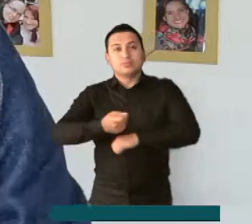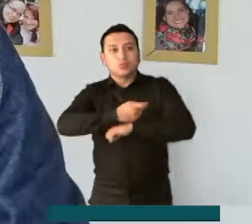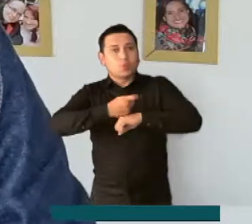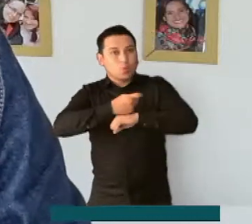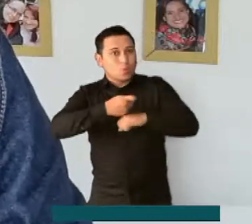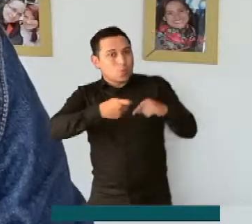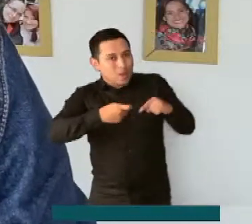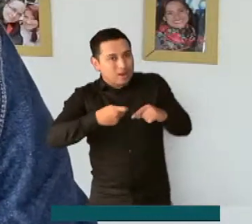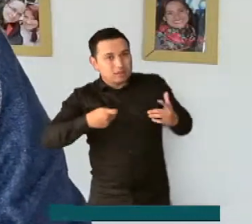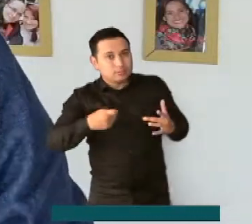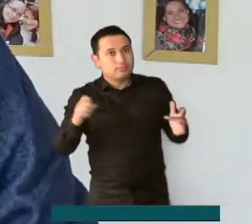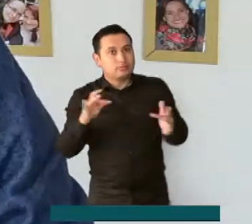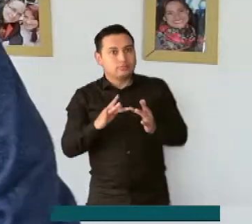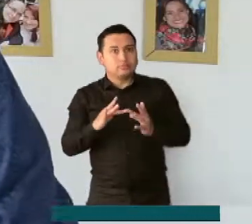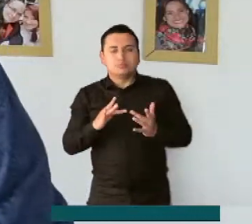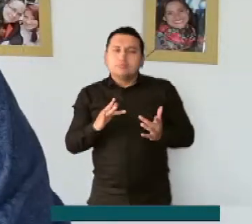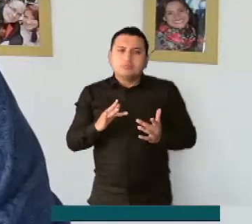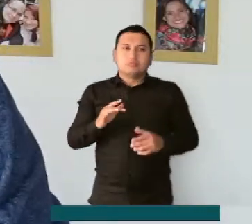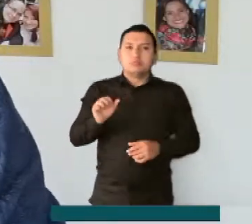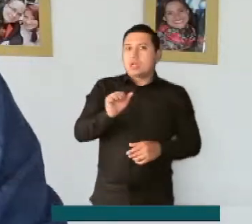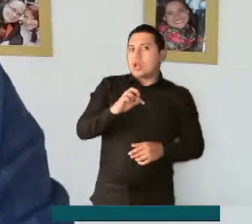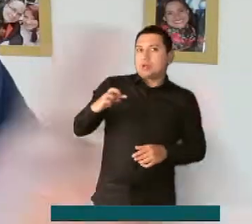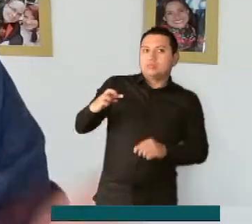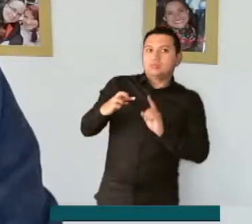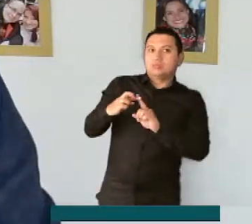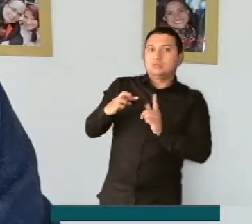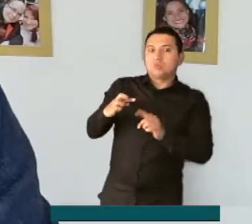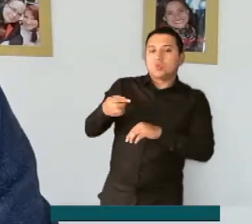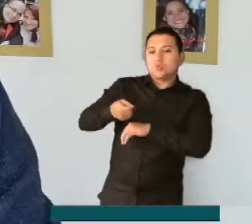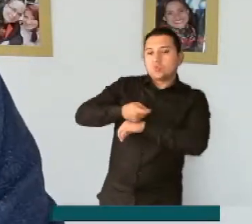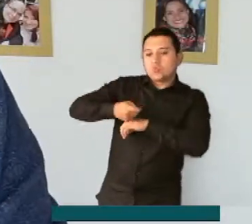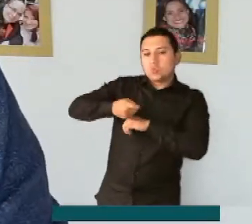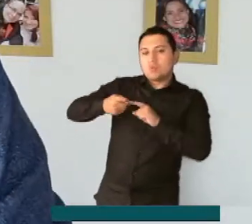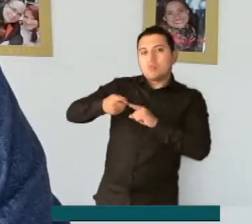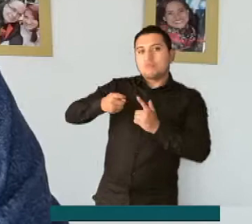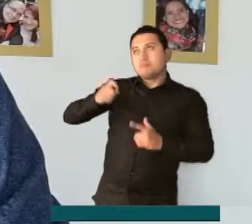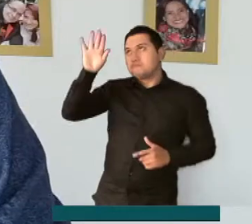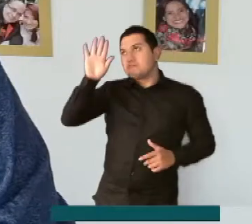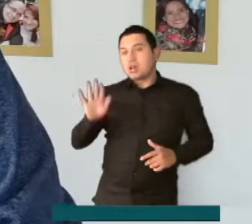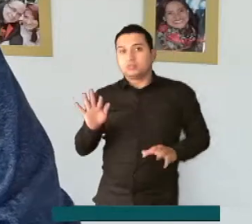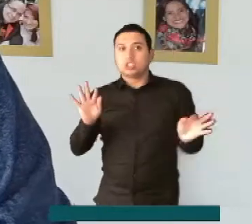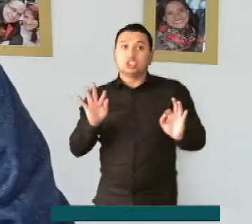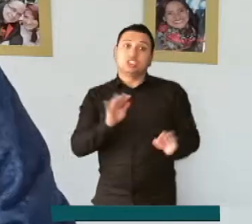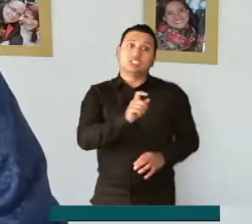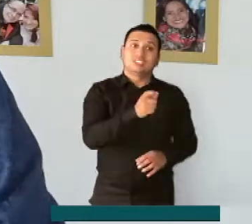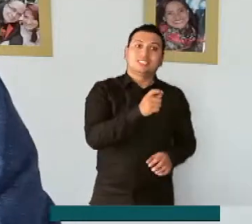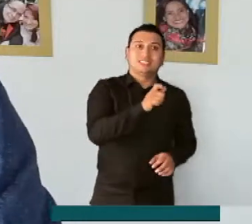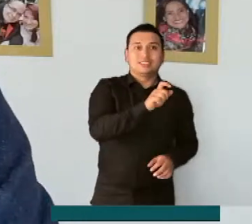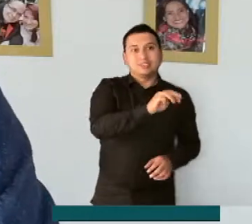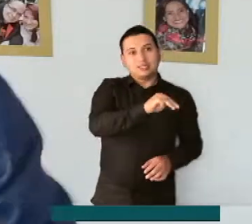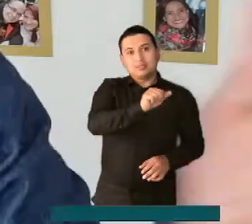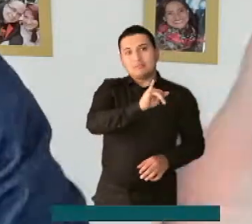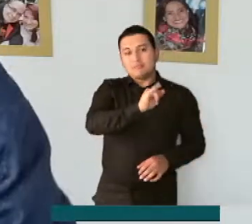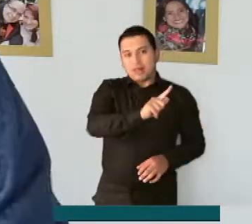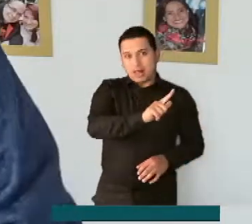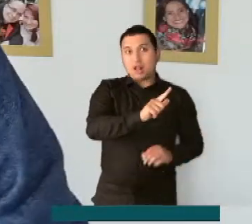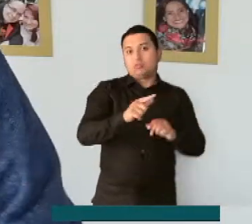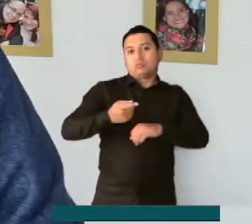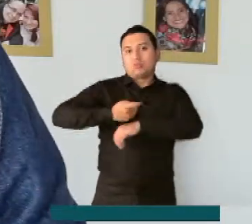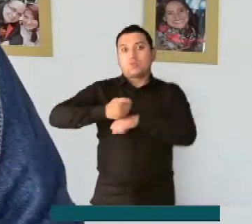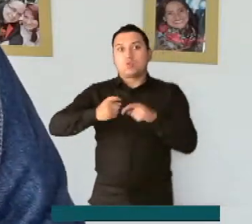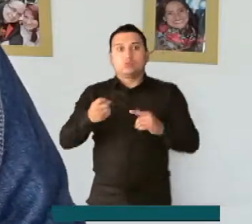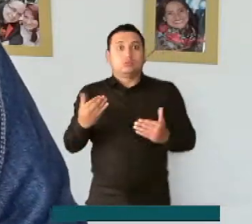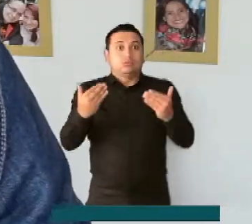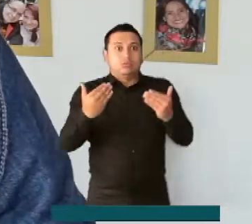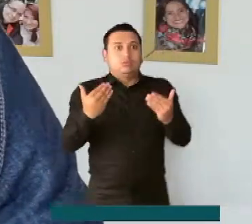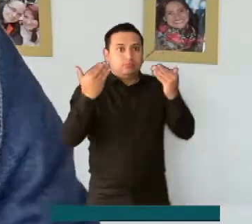Google es una presencia incuestionable en el día a día de muchas personas, no solo con apps como Google Maps o Gmail, sino, obvio, con el buscador más usado del